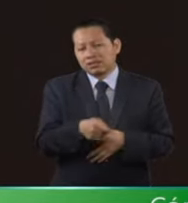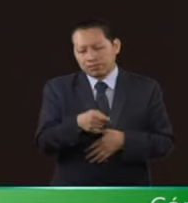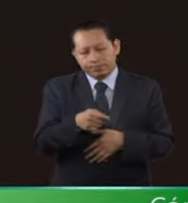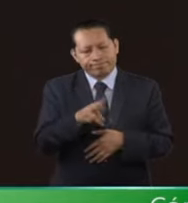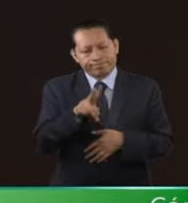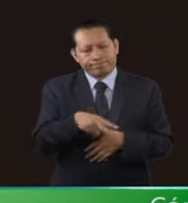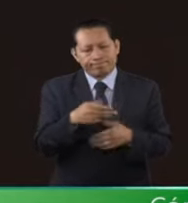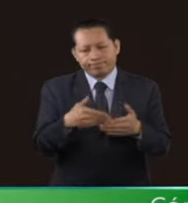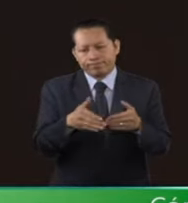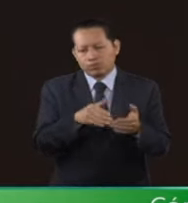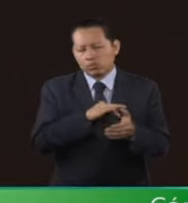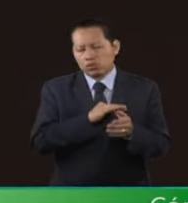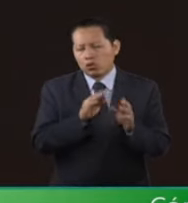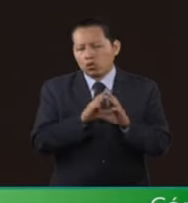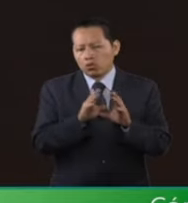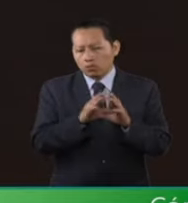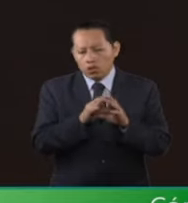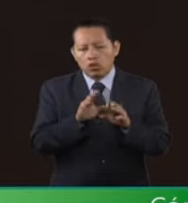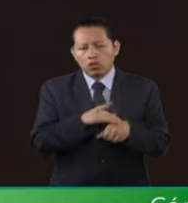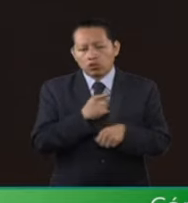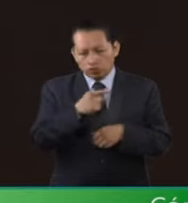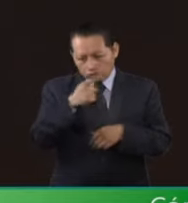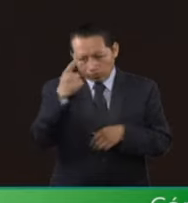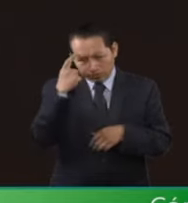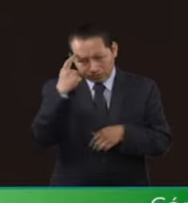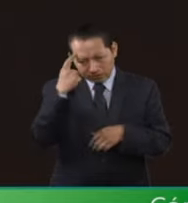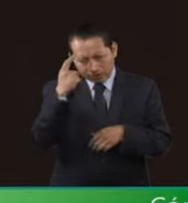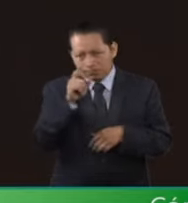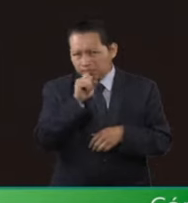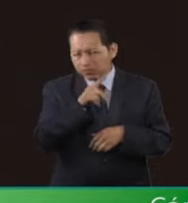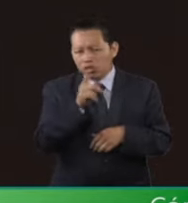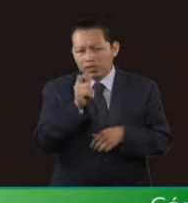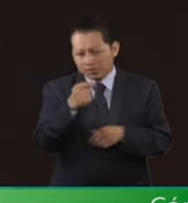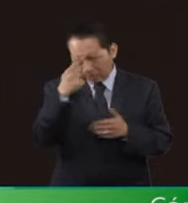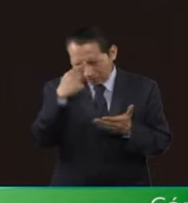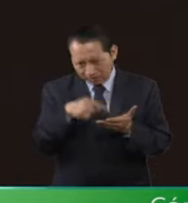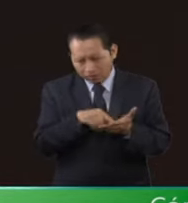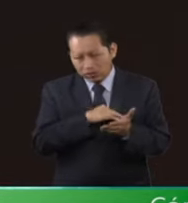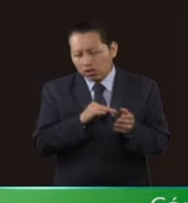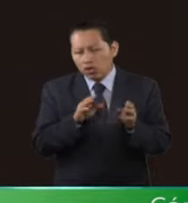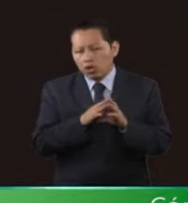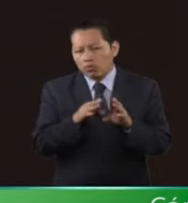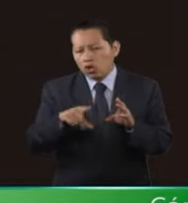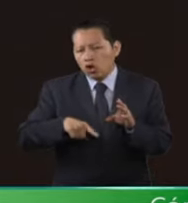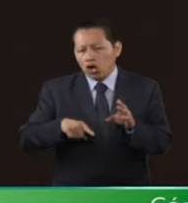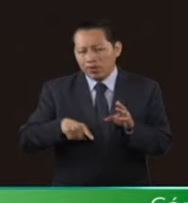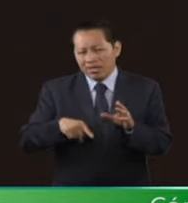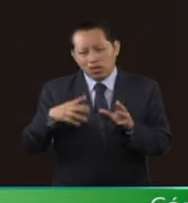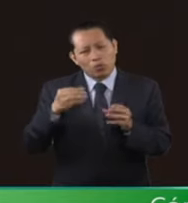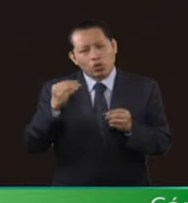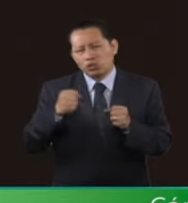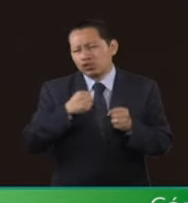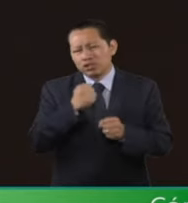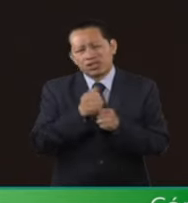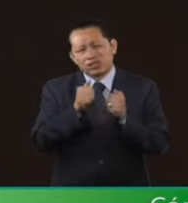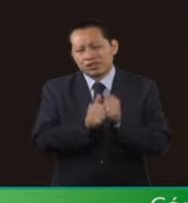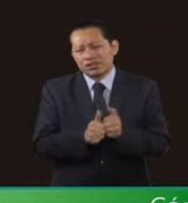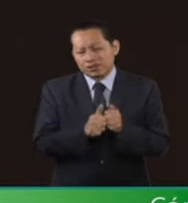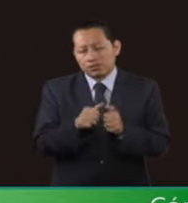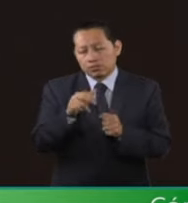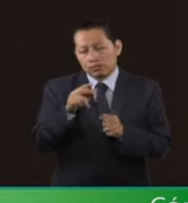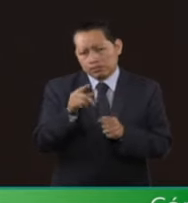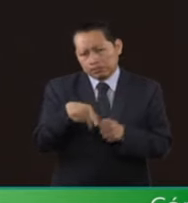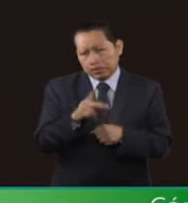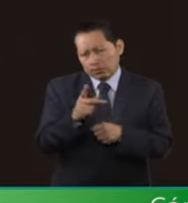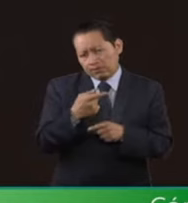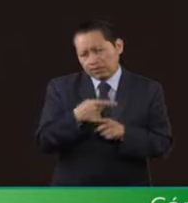de la autofagia, porque con su mente de autócratas creen que se quedarán en el gobierno muchas décadas y no asumen